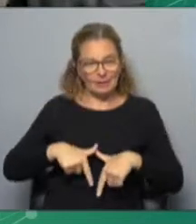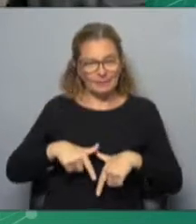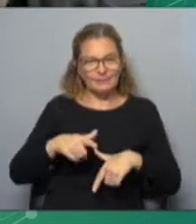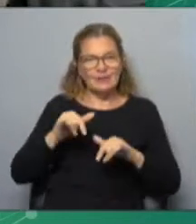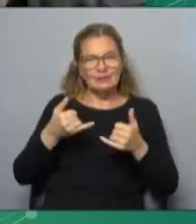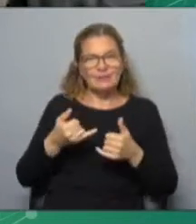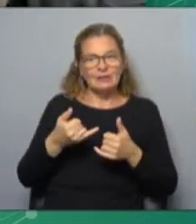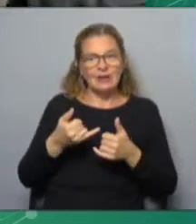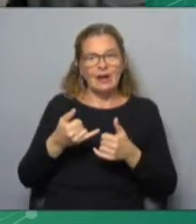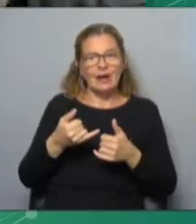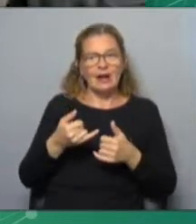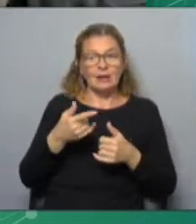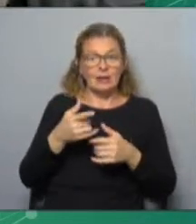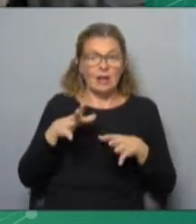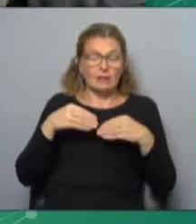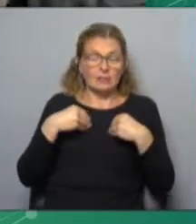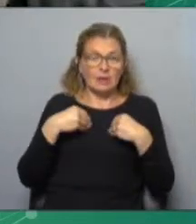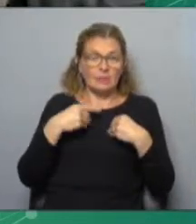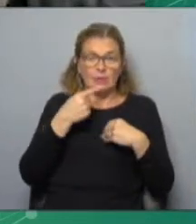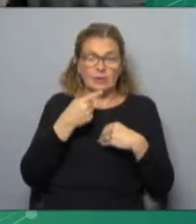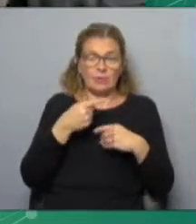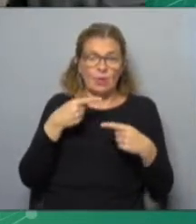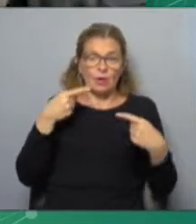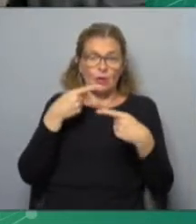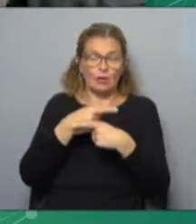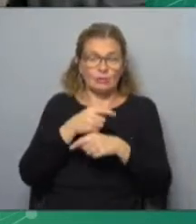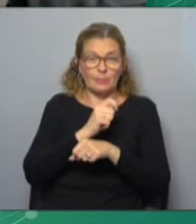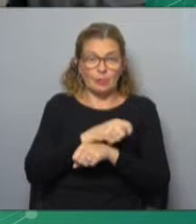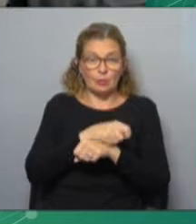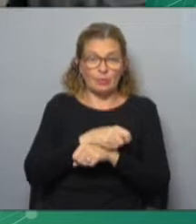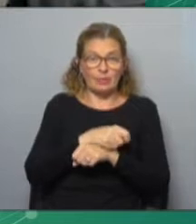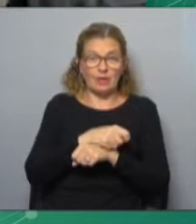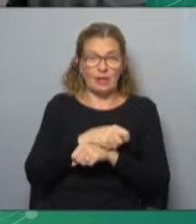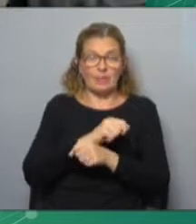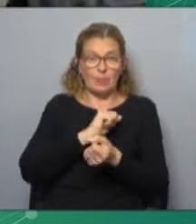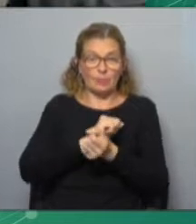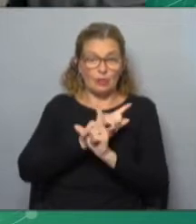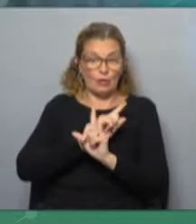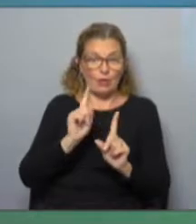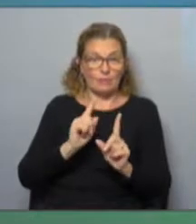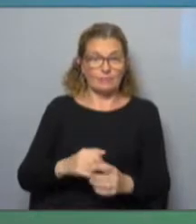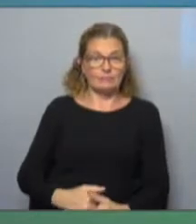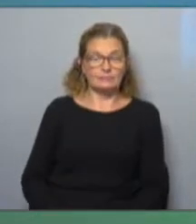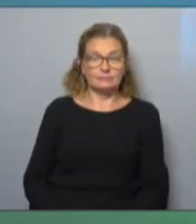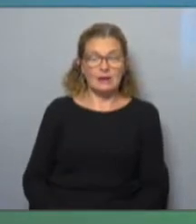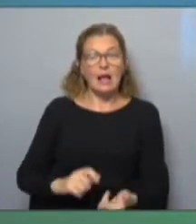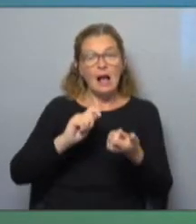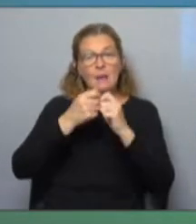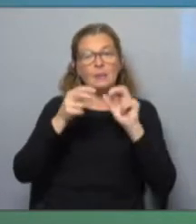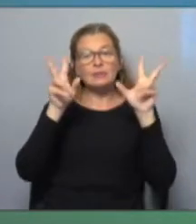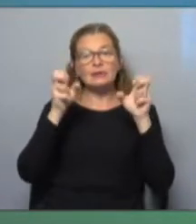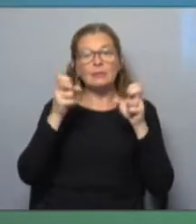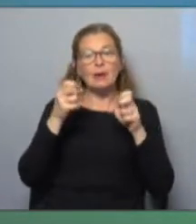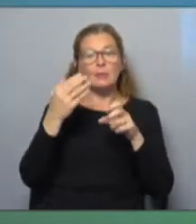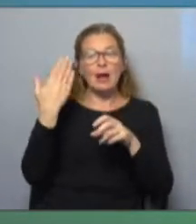Pereira ya obtuvo una condena favorable en su millonaria demanda contra el Poder Judicial por prisión indebida. Ahora cambiamos de tema porque